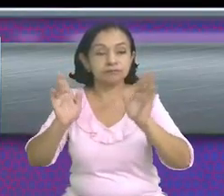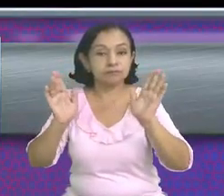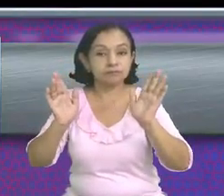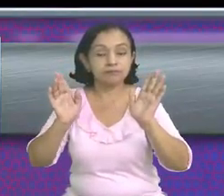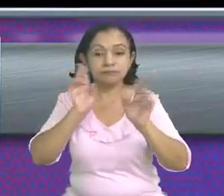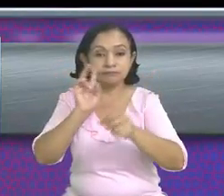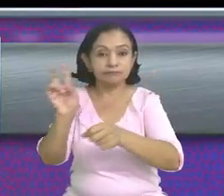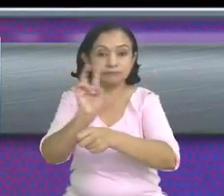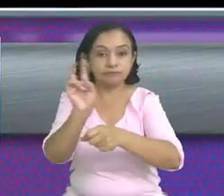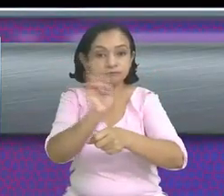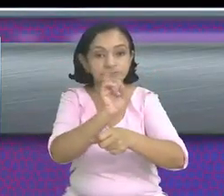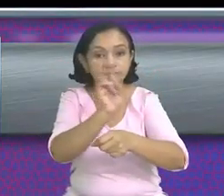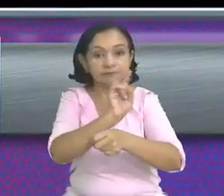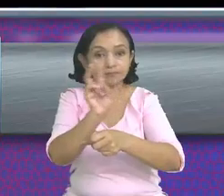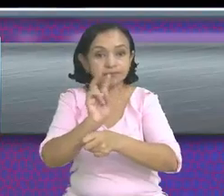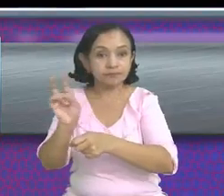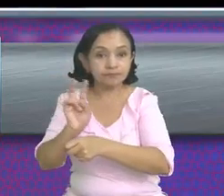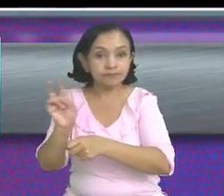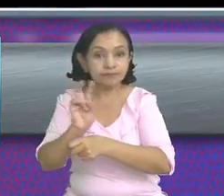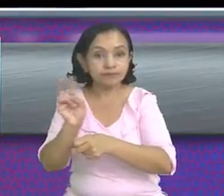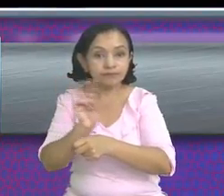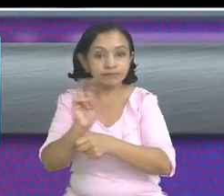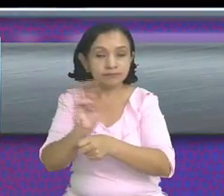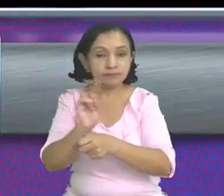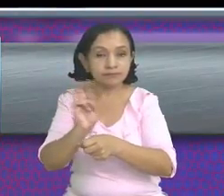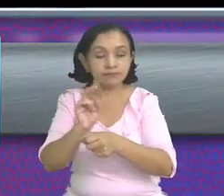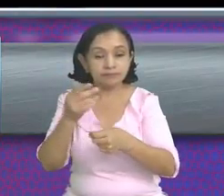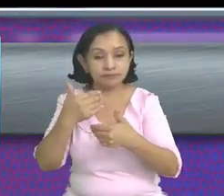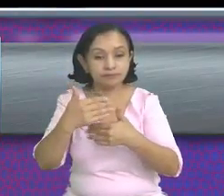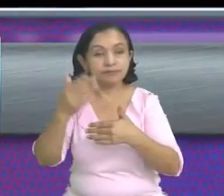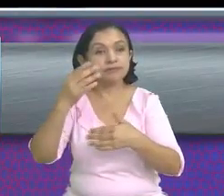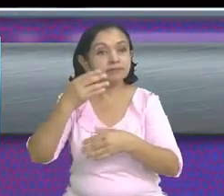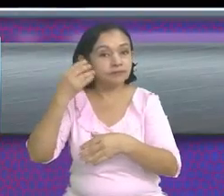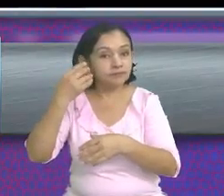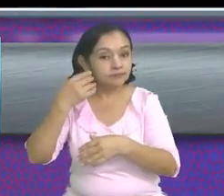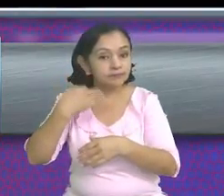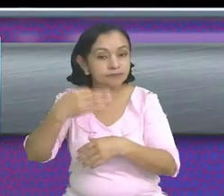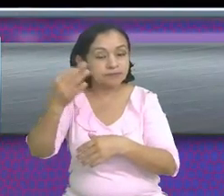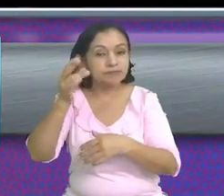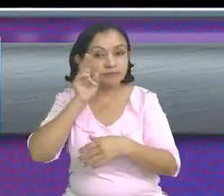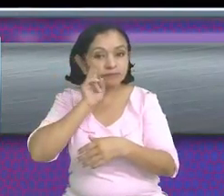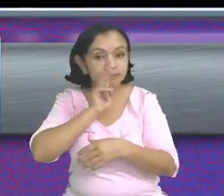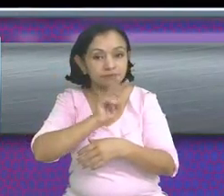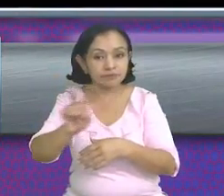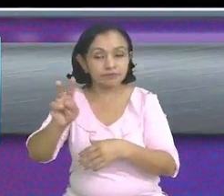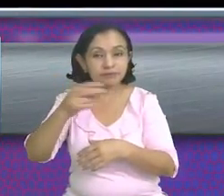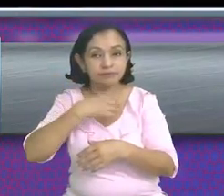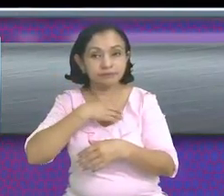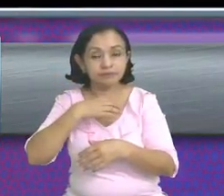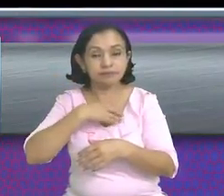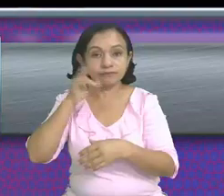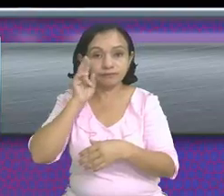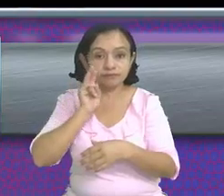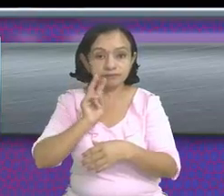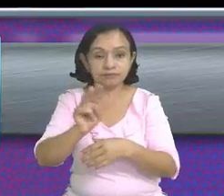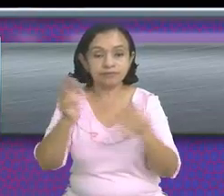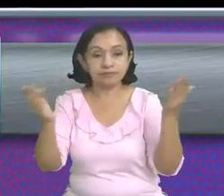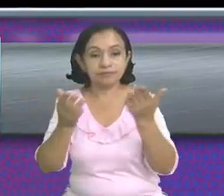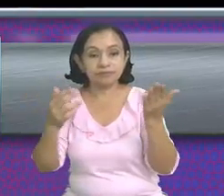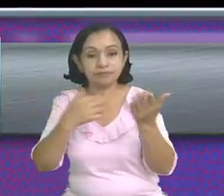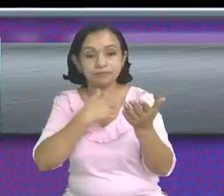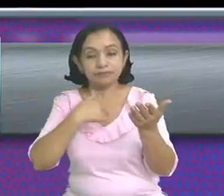estar vigilante, pues, ¿cuáles son las motivaciones? ¿Cuáles son las expectativas? ¿Cómo te visualizas? ¿Cómo te querés visualizar? ¿Cómo vas